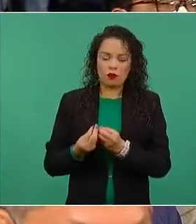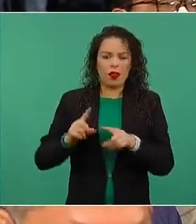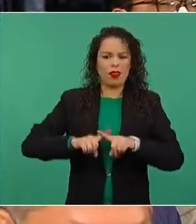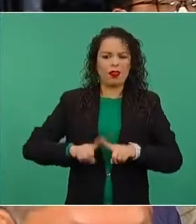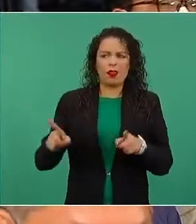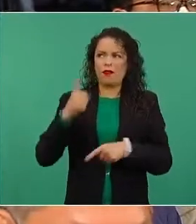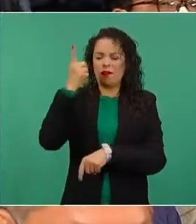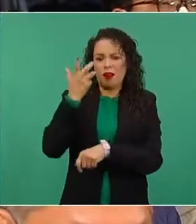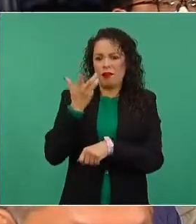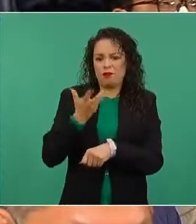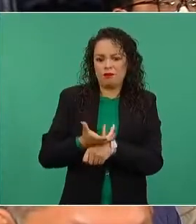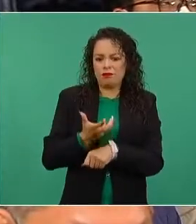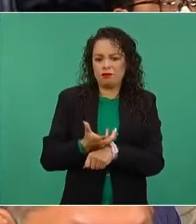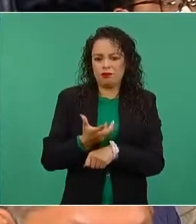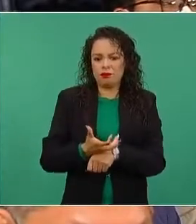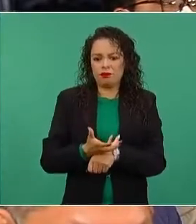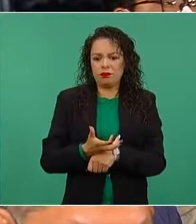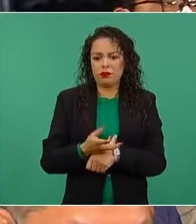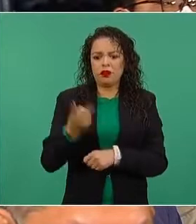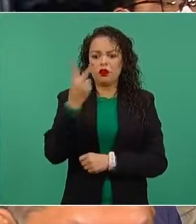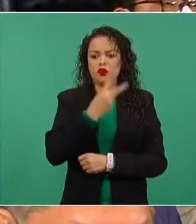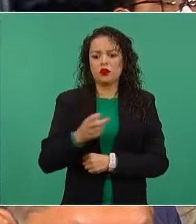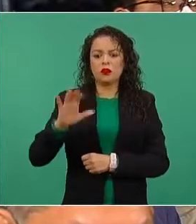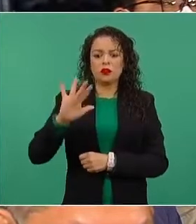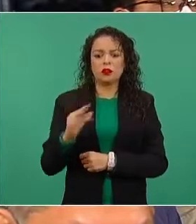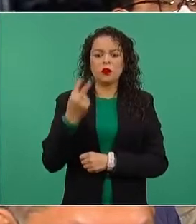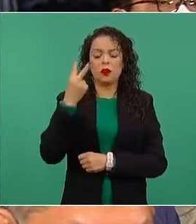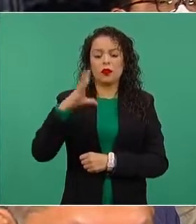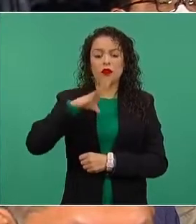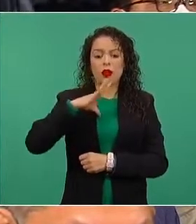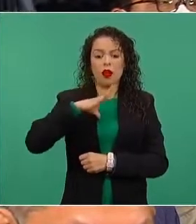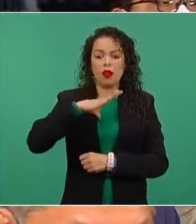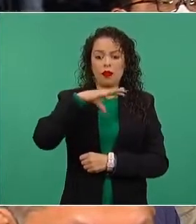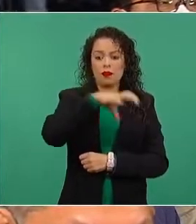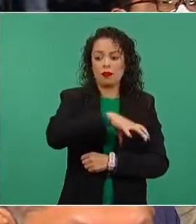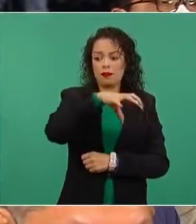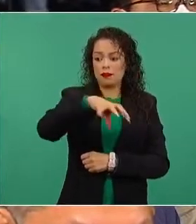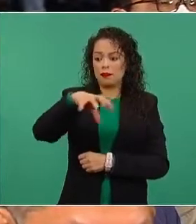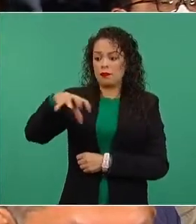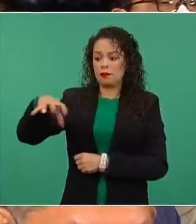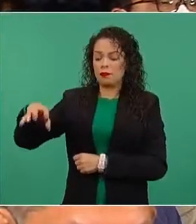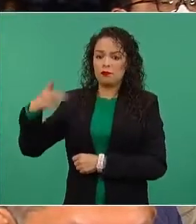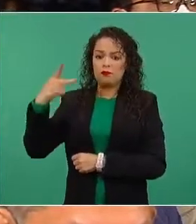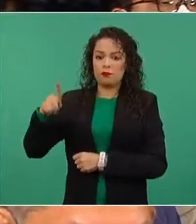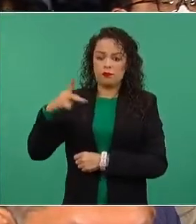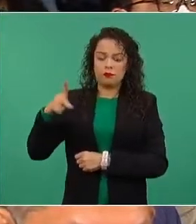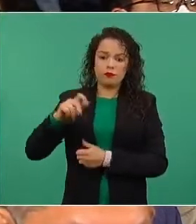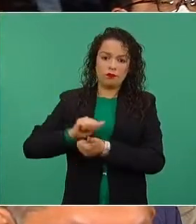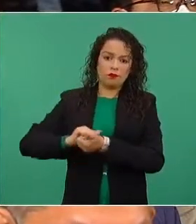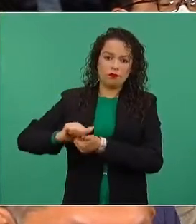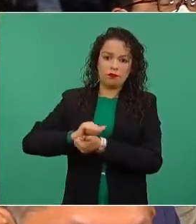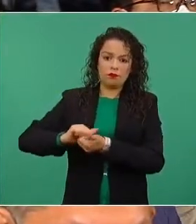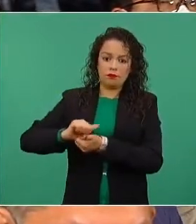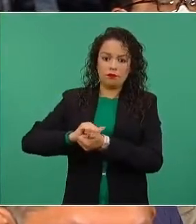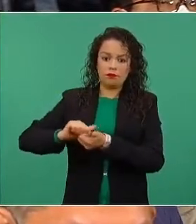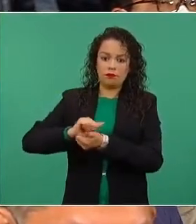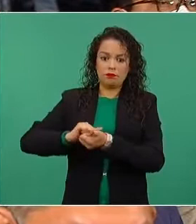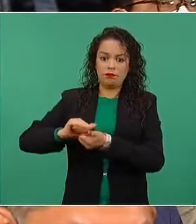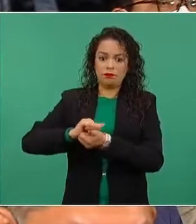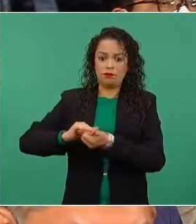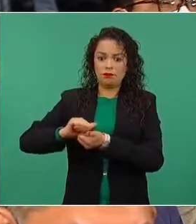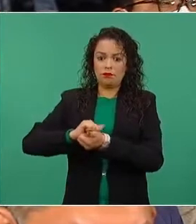Unidos, que tienen 252 plantas carboeléctricas. Aquí en México solo tenemos